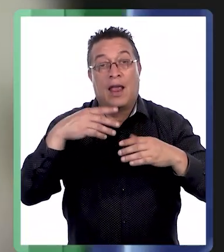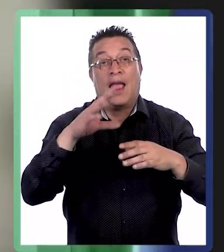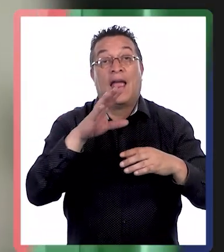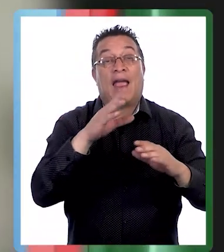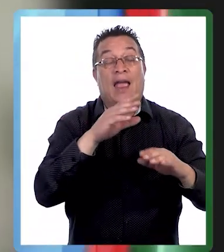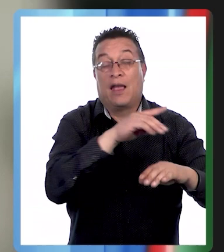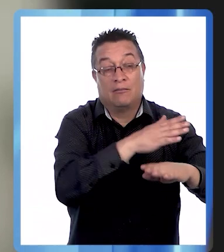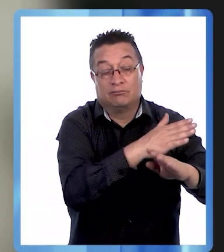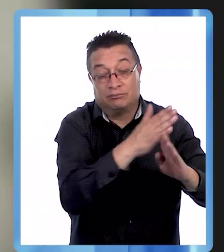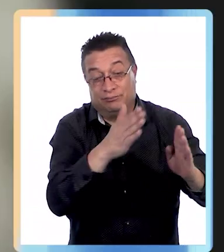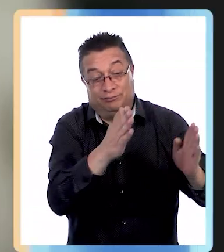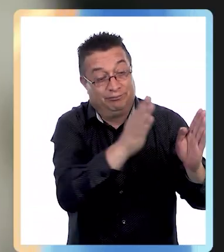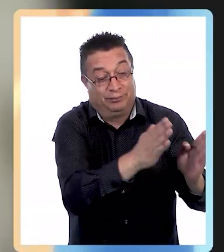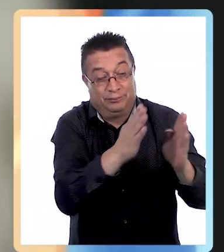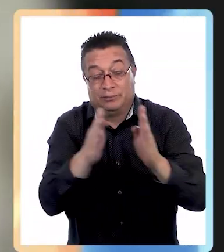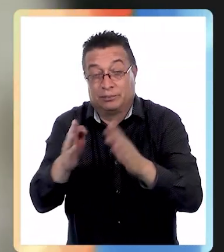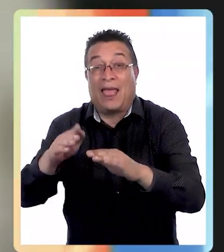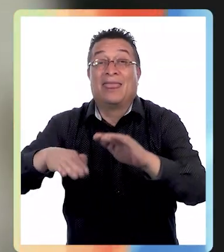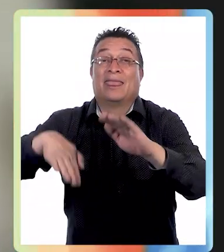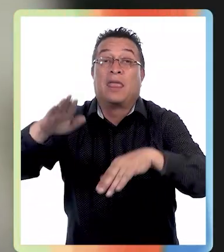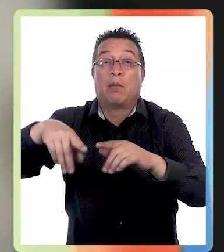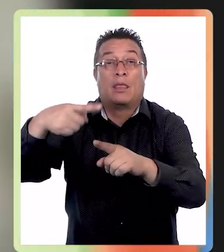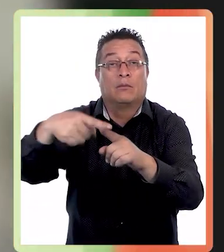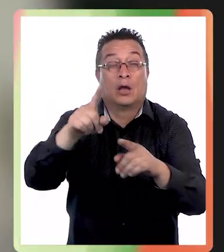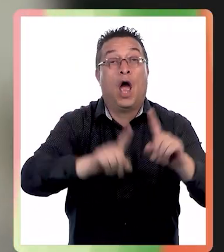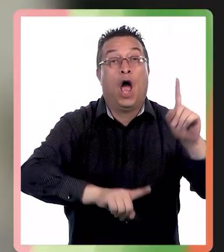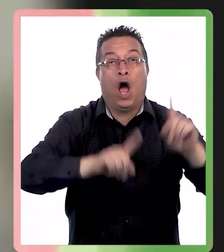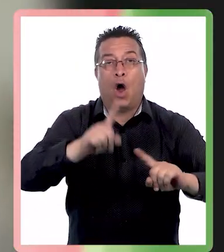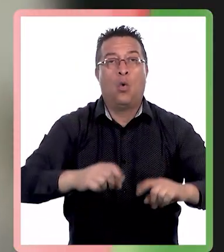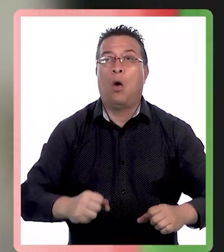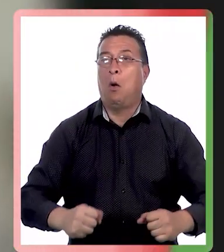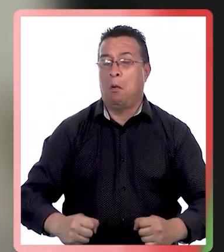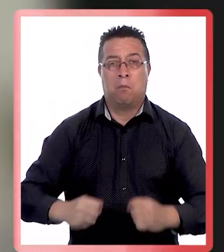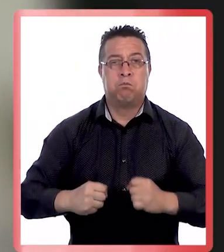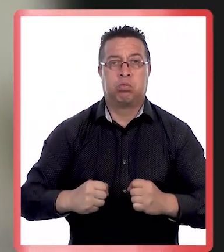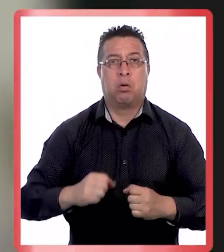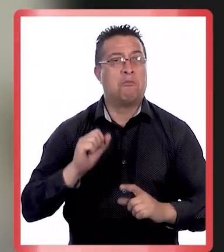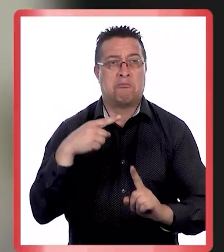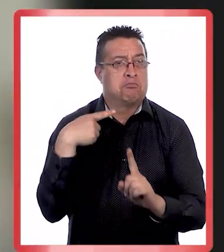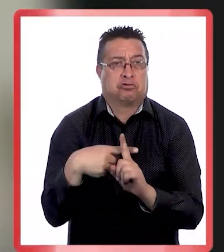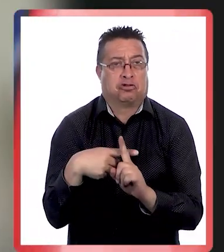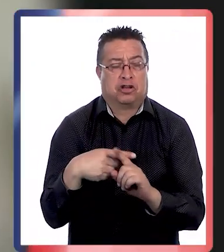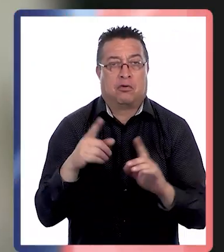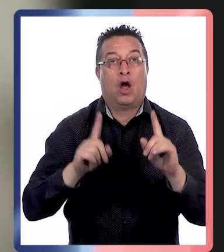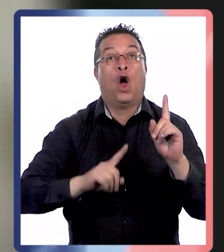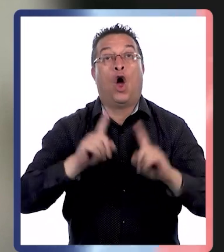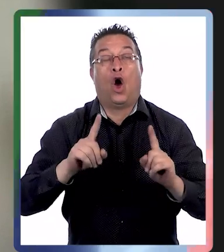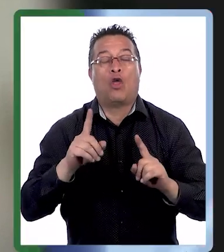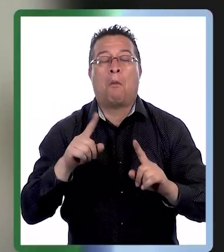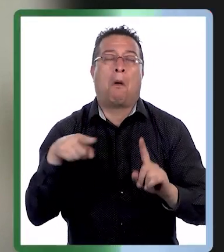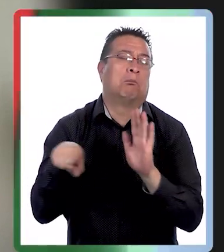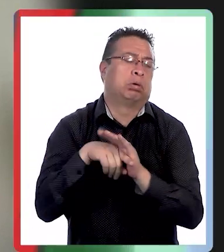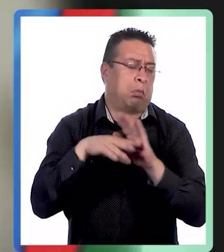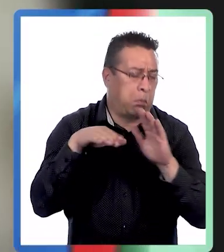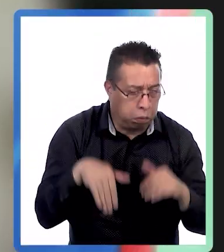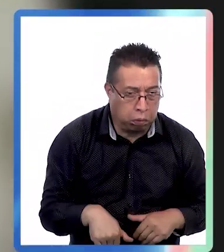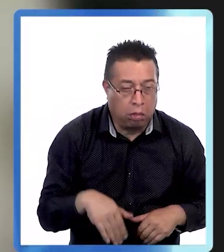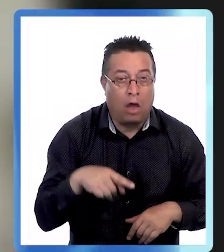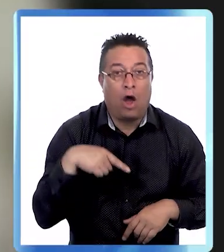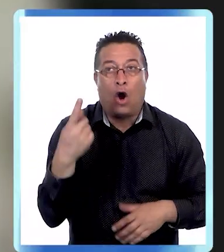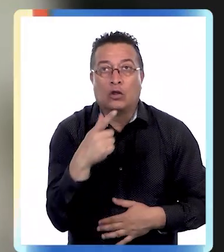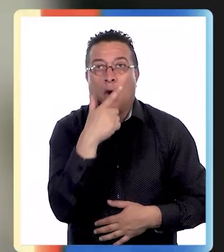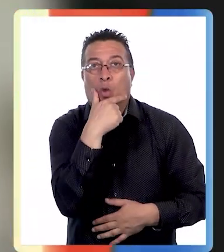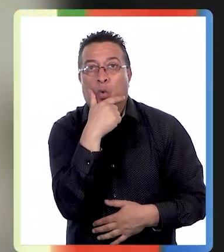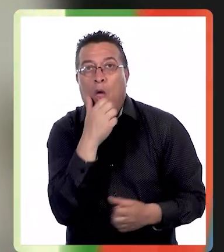y son muy dependientes de cada persona. Algunos lo afrontan con mucho optimismo, otros con mucho pesimismo, otros con muchas